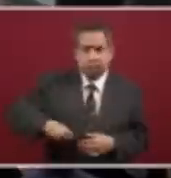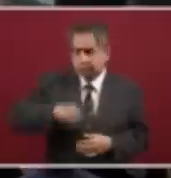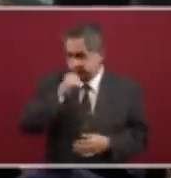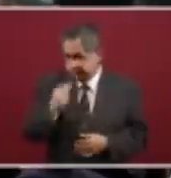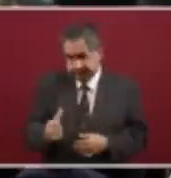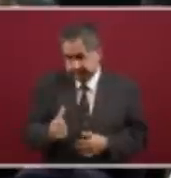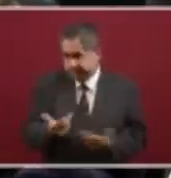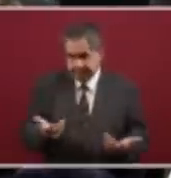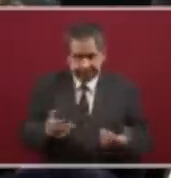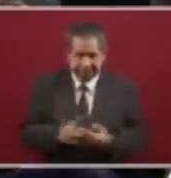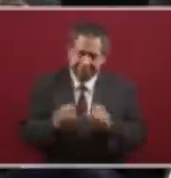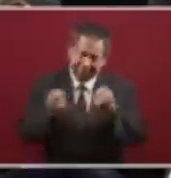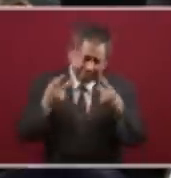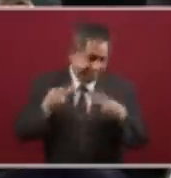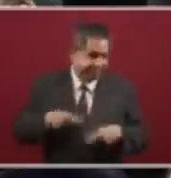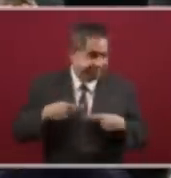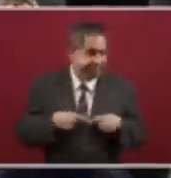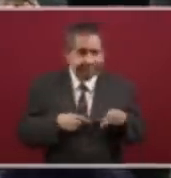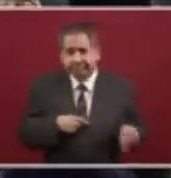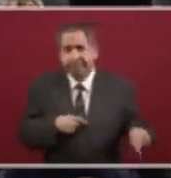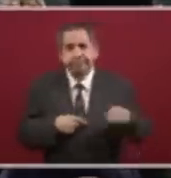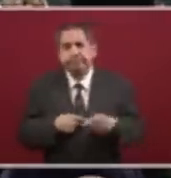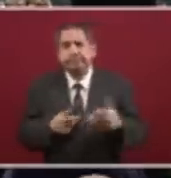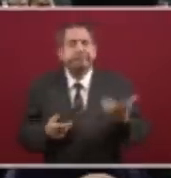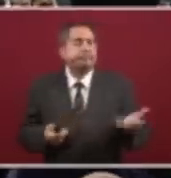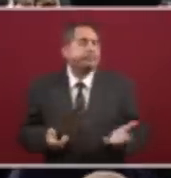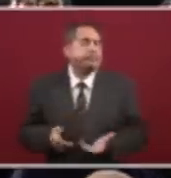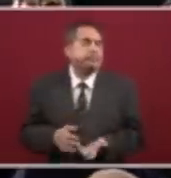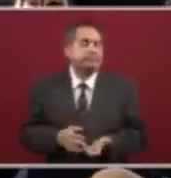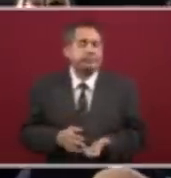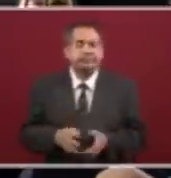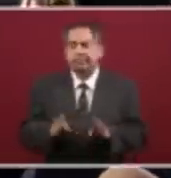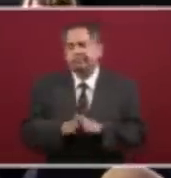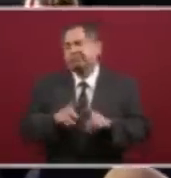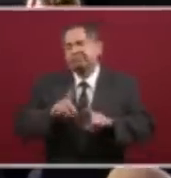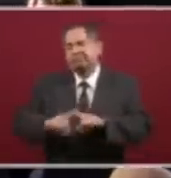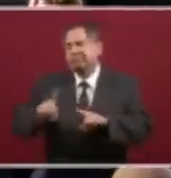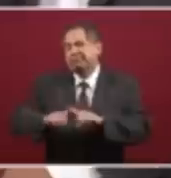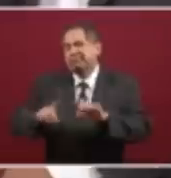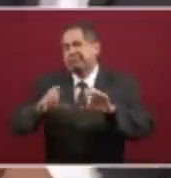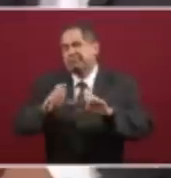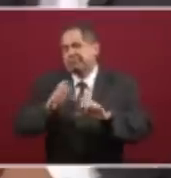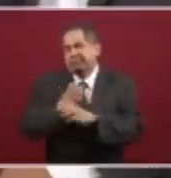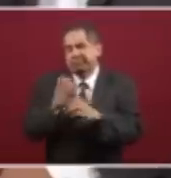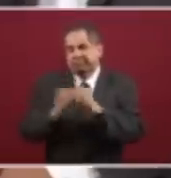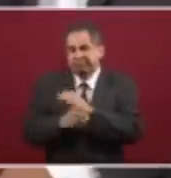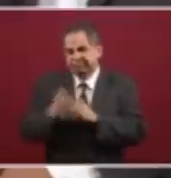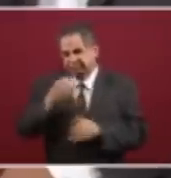mucha gente que por distintas razones